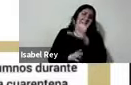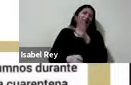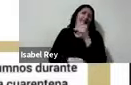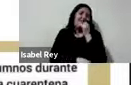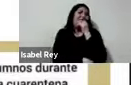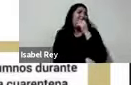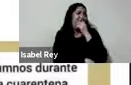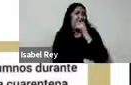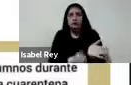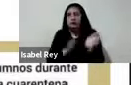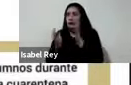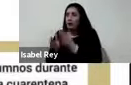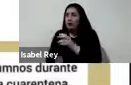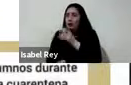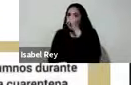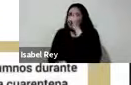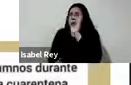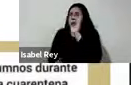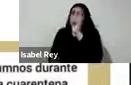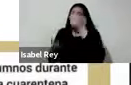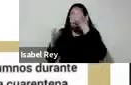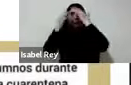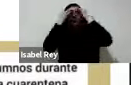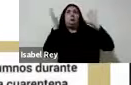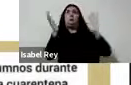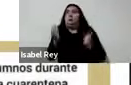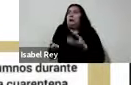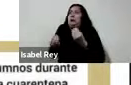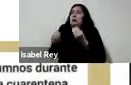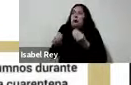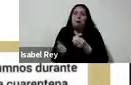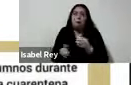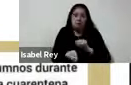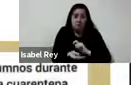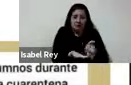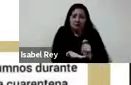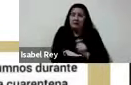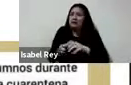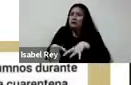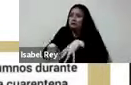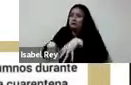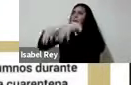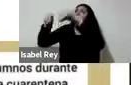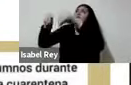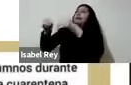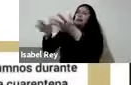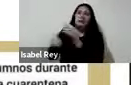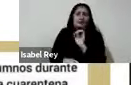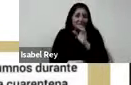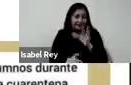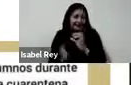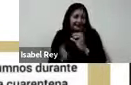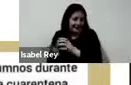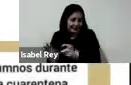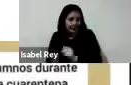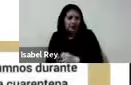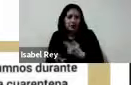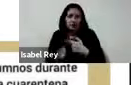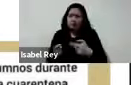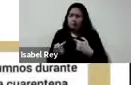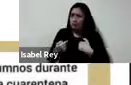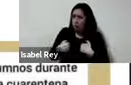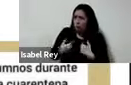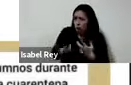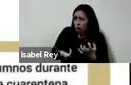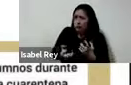derecha, ¿no?, profe, no sé cómo subir mis tareas al Classroom, ¿no? Obviamente burlándose de la forma en la que está escrito. Pero lo que quiero llegar con esto